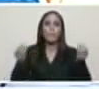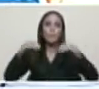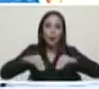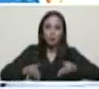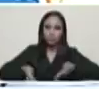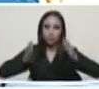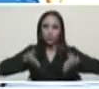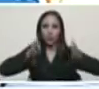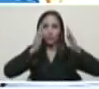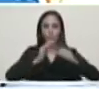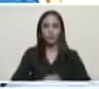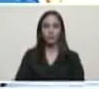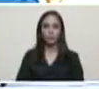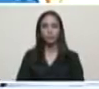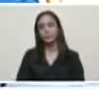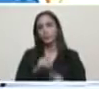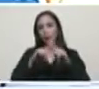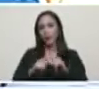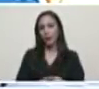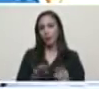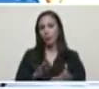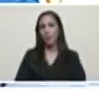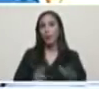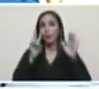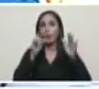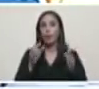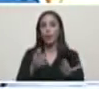recursos por el orden de